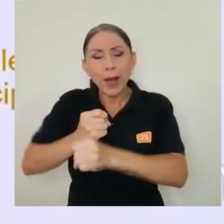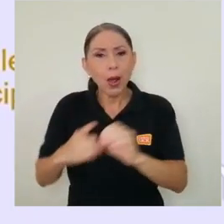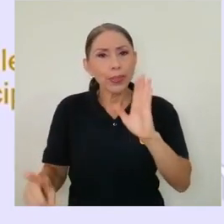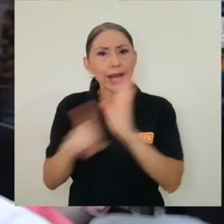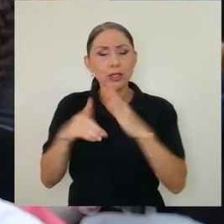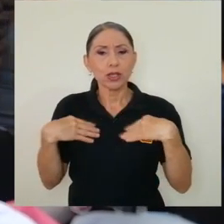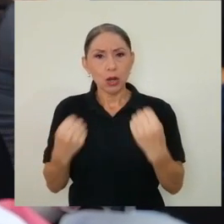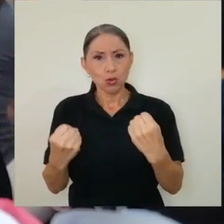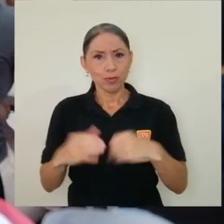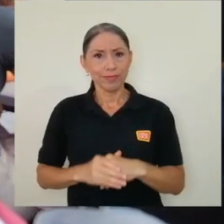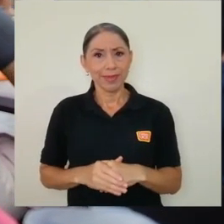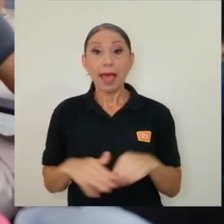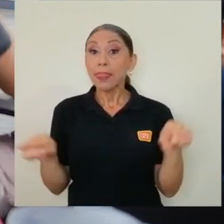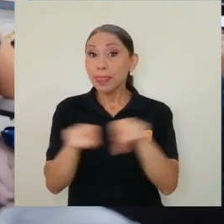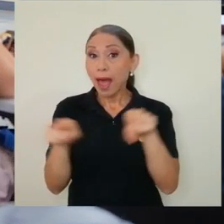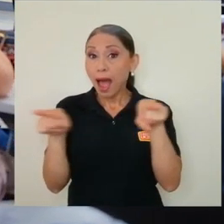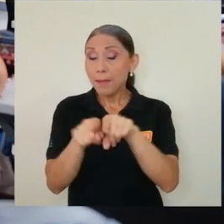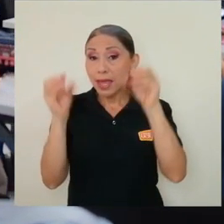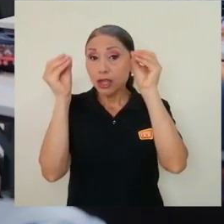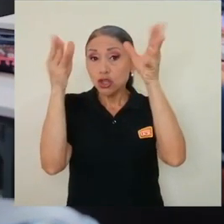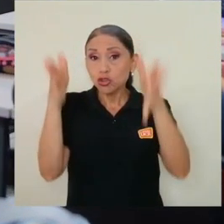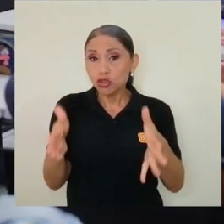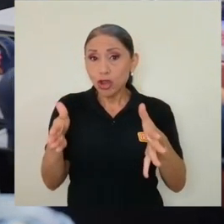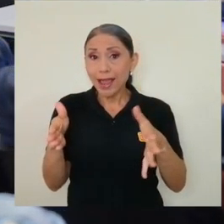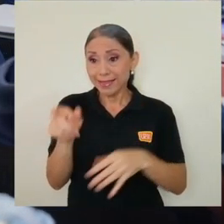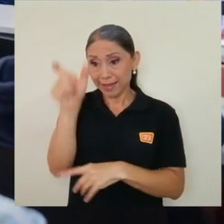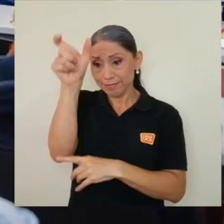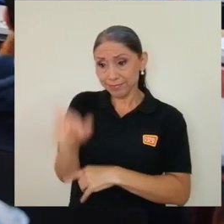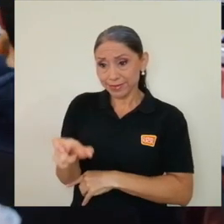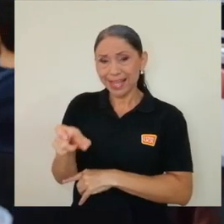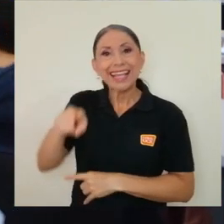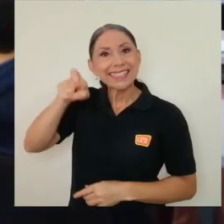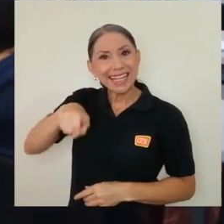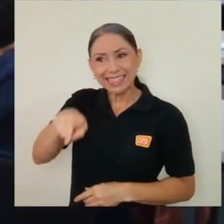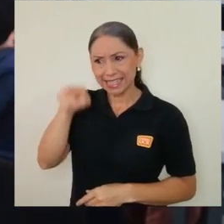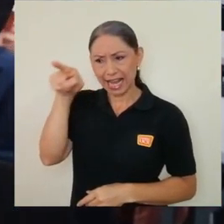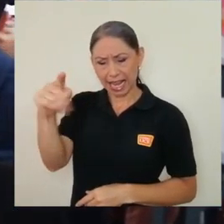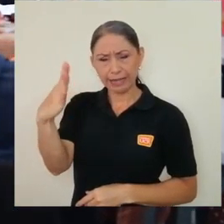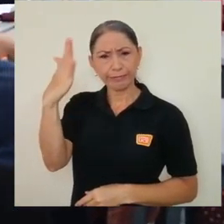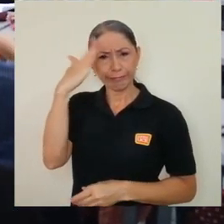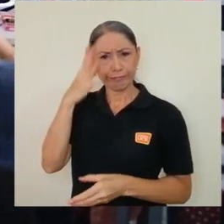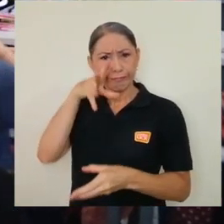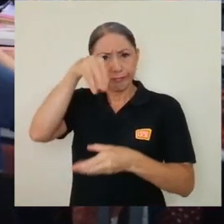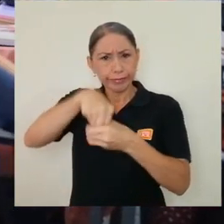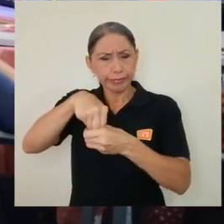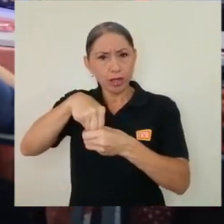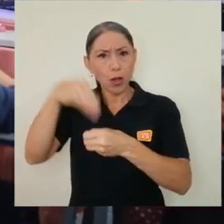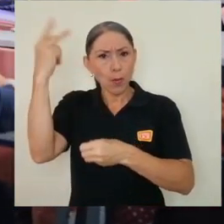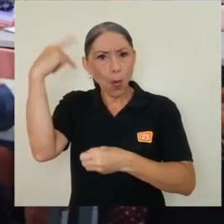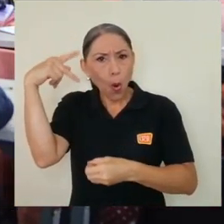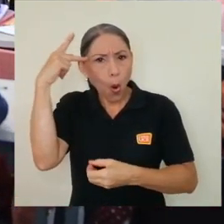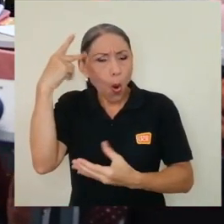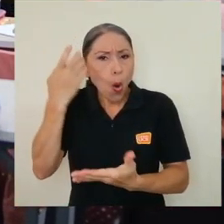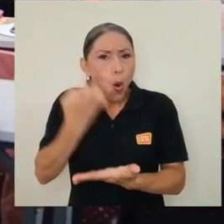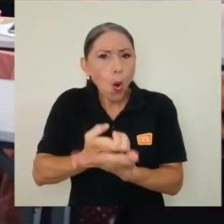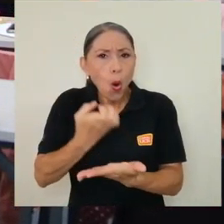salud también la persona docente se necesita que esté ubicada en un contexto político